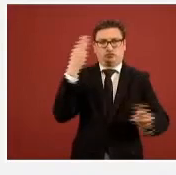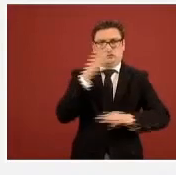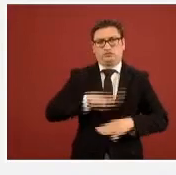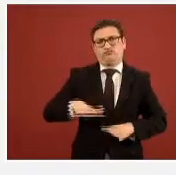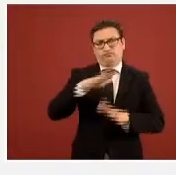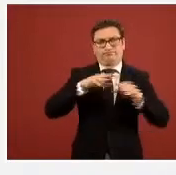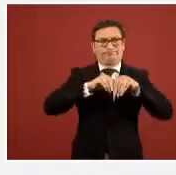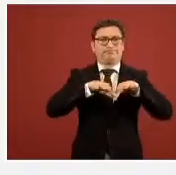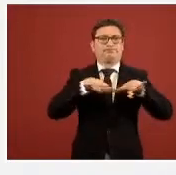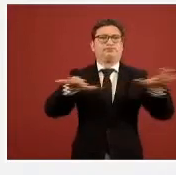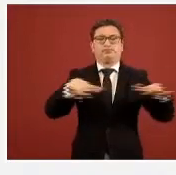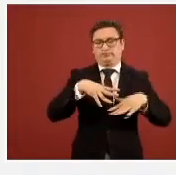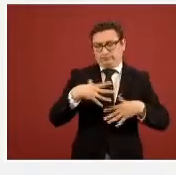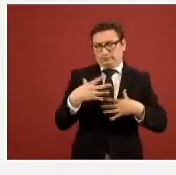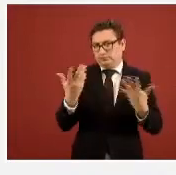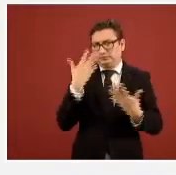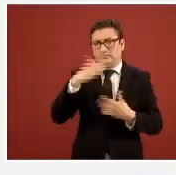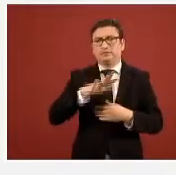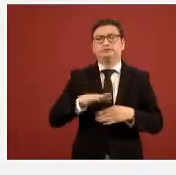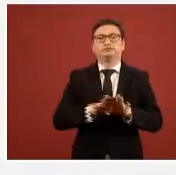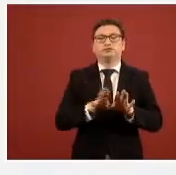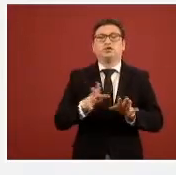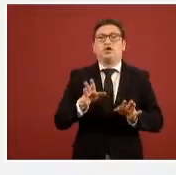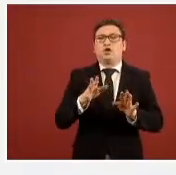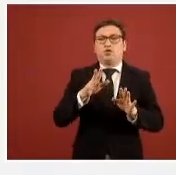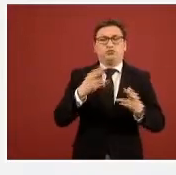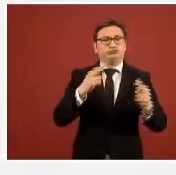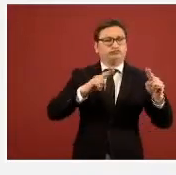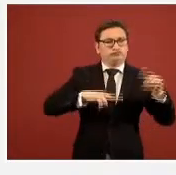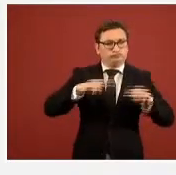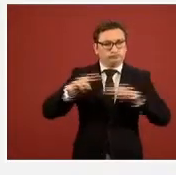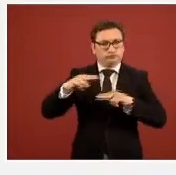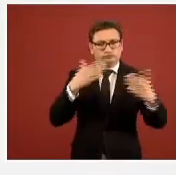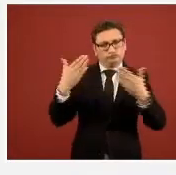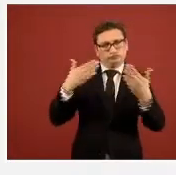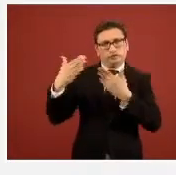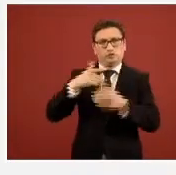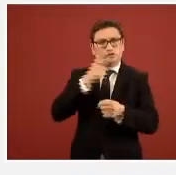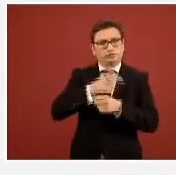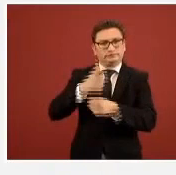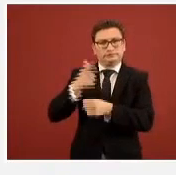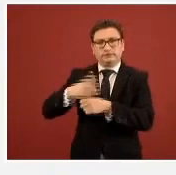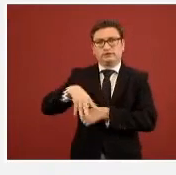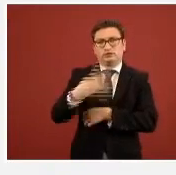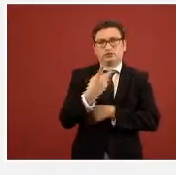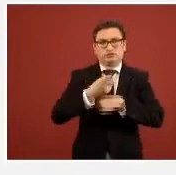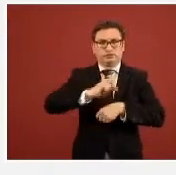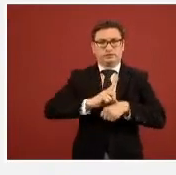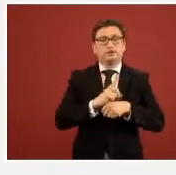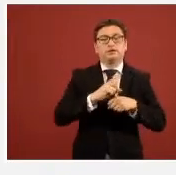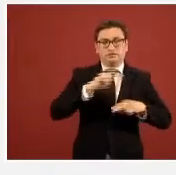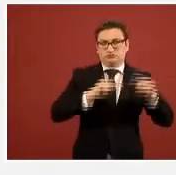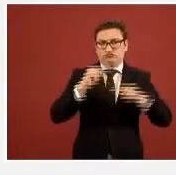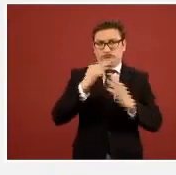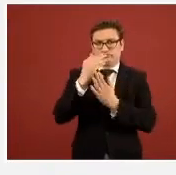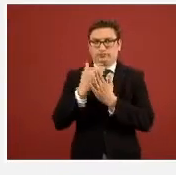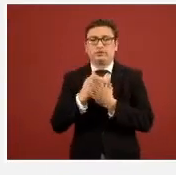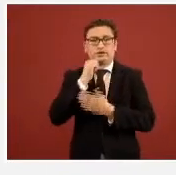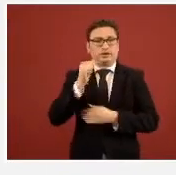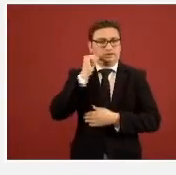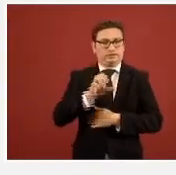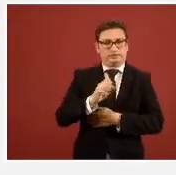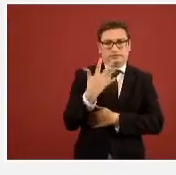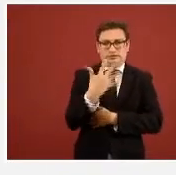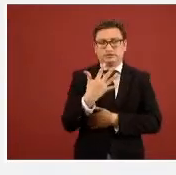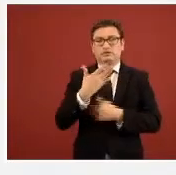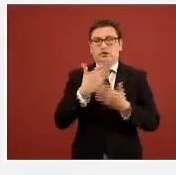pandemia. Noten que la proporción de casos confirmados en los últimos 14 días continúa disminuyendo. Ayer era de 65,